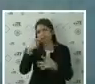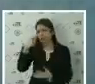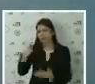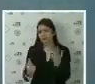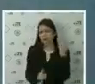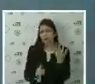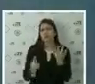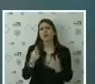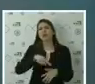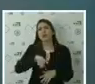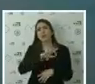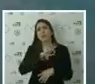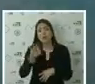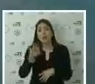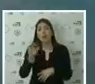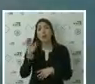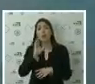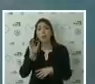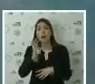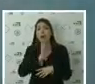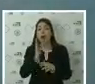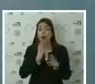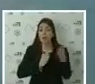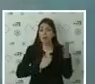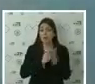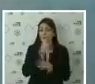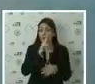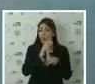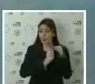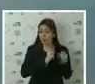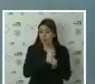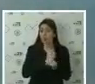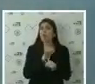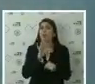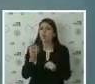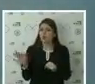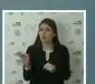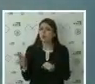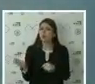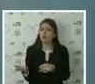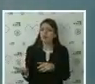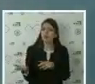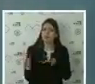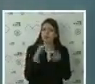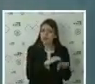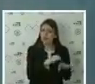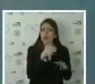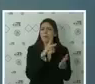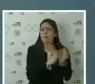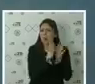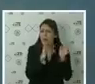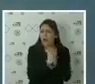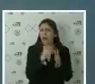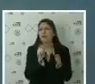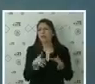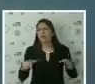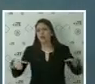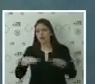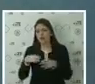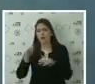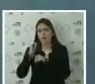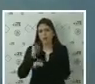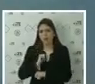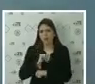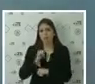mejor cuando tengan la mayoría de edad se incorporen como dentro de los comités de participación ciudadana que hay en